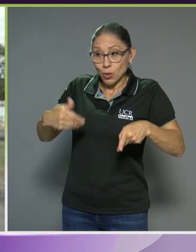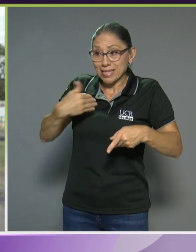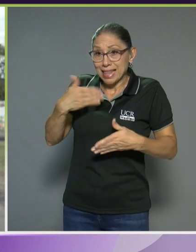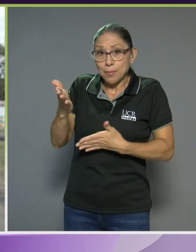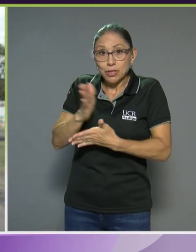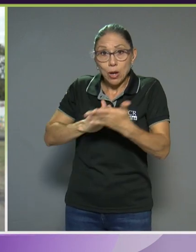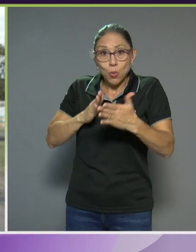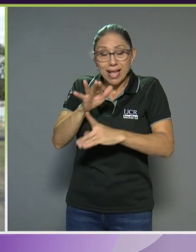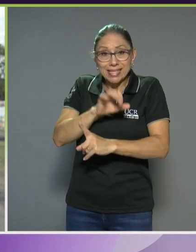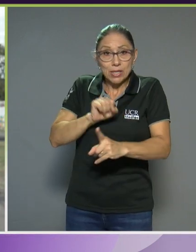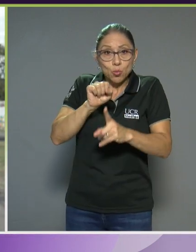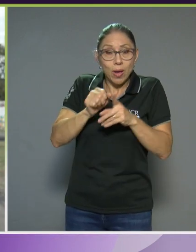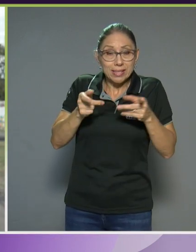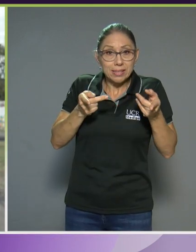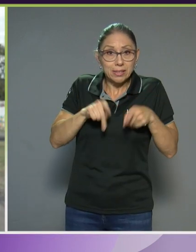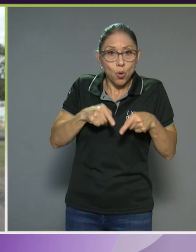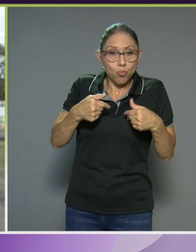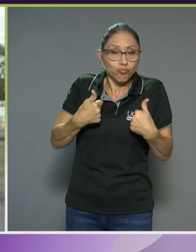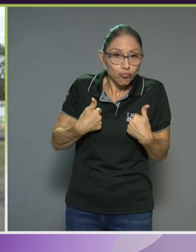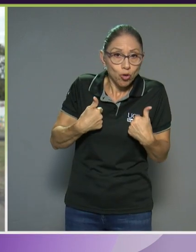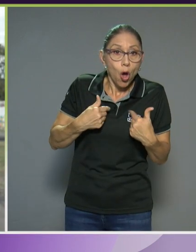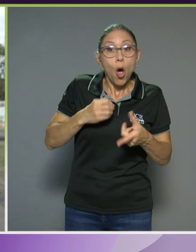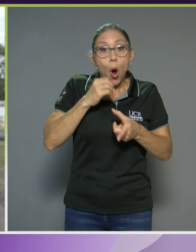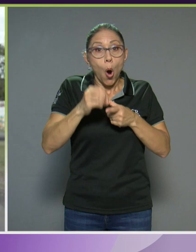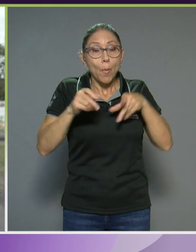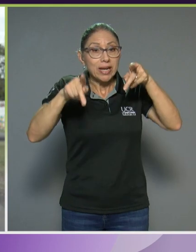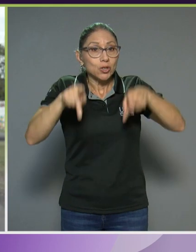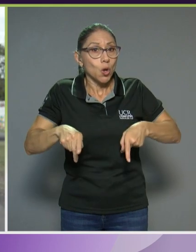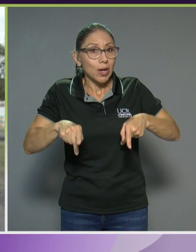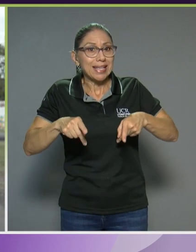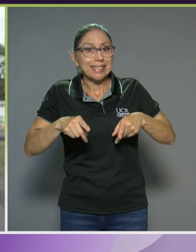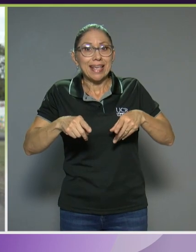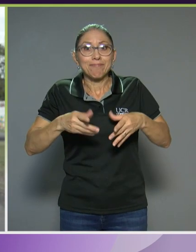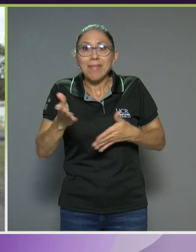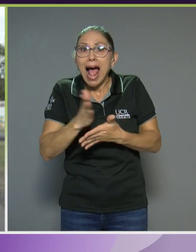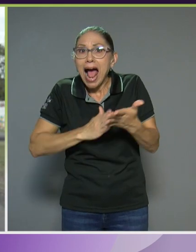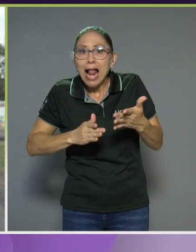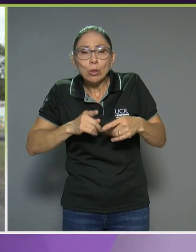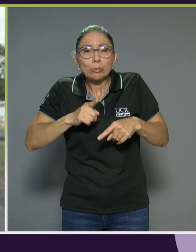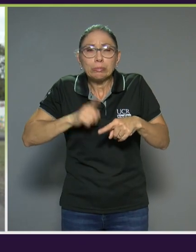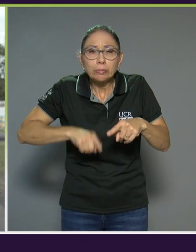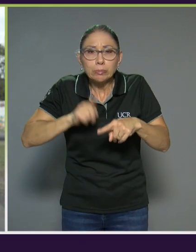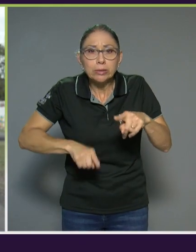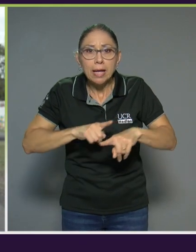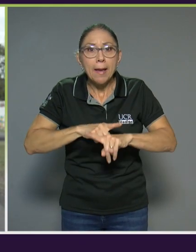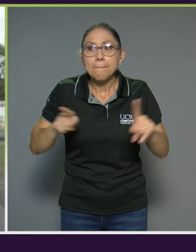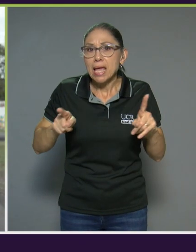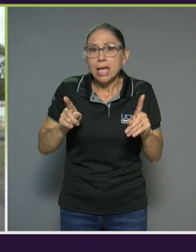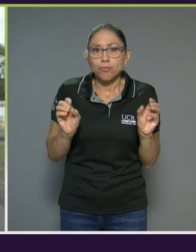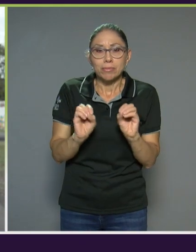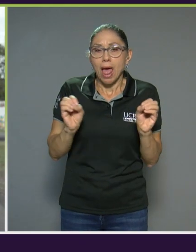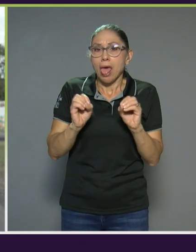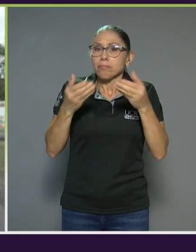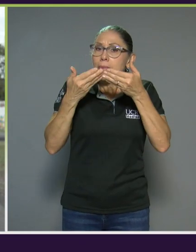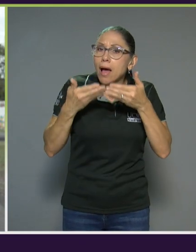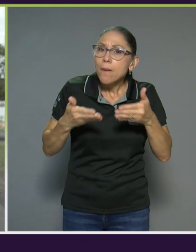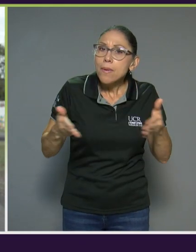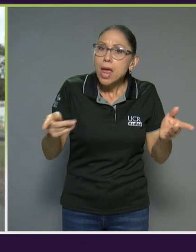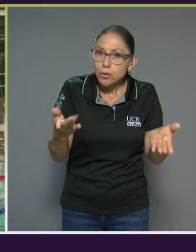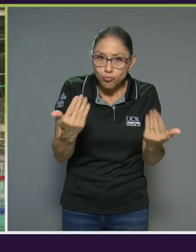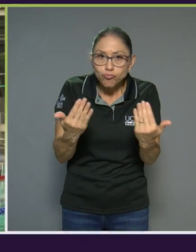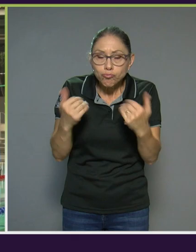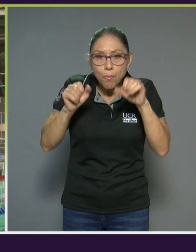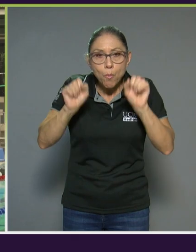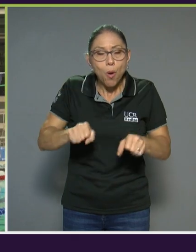quienes no tenemos la capacidad y aún así no se les ha dado una apertura para que puedan desarrollarse en el deporte.